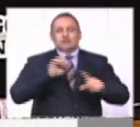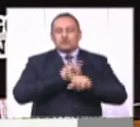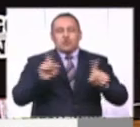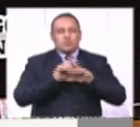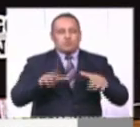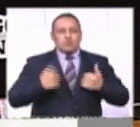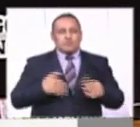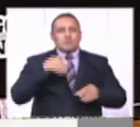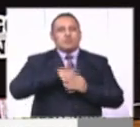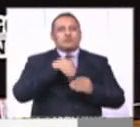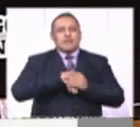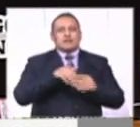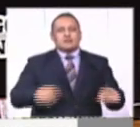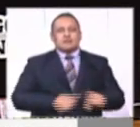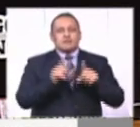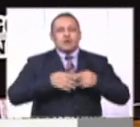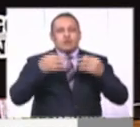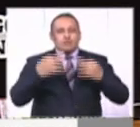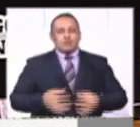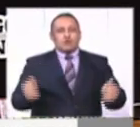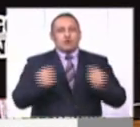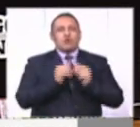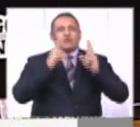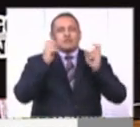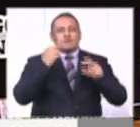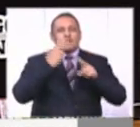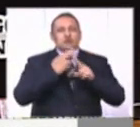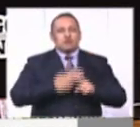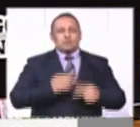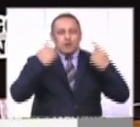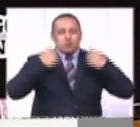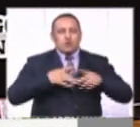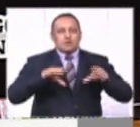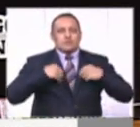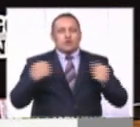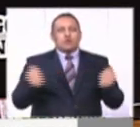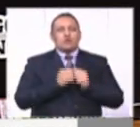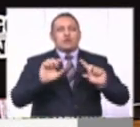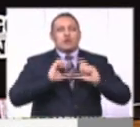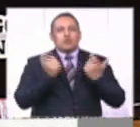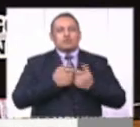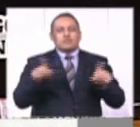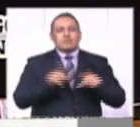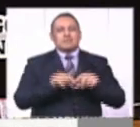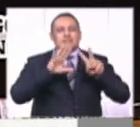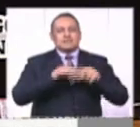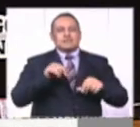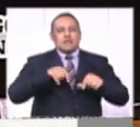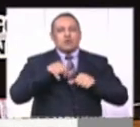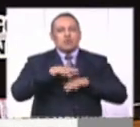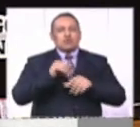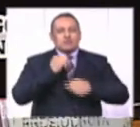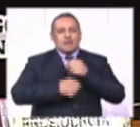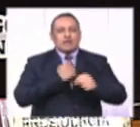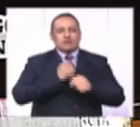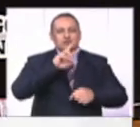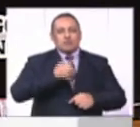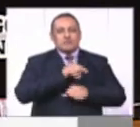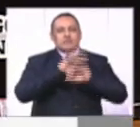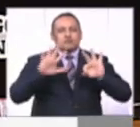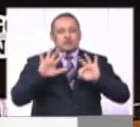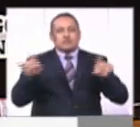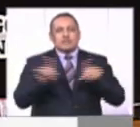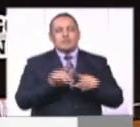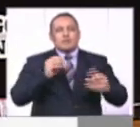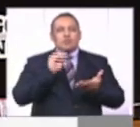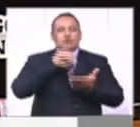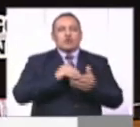impedidos de votar conforme a la parte pertinente del acuerdo adoptado en la junta de portavoces del 7 de junio del año 2018 y